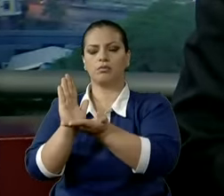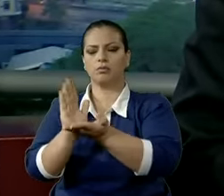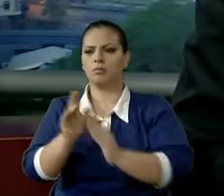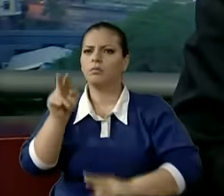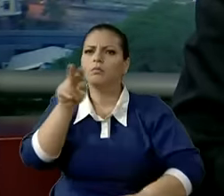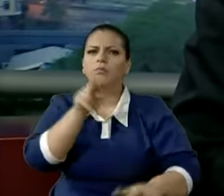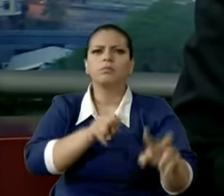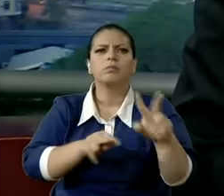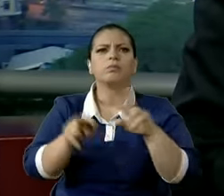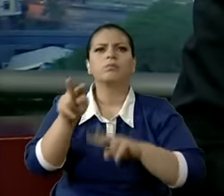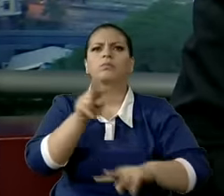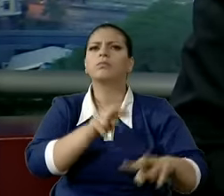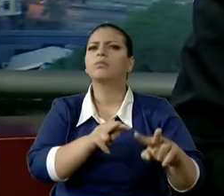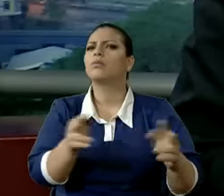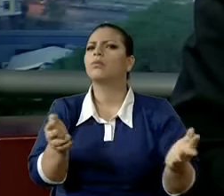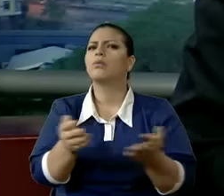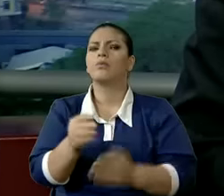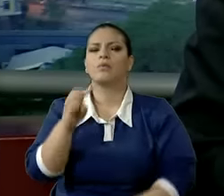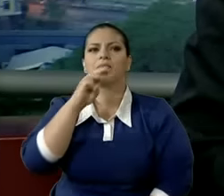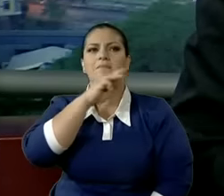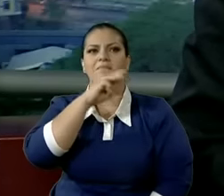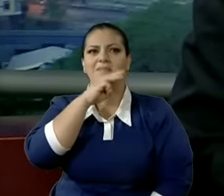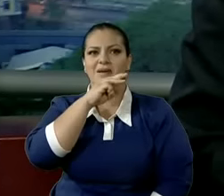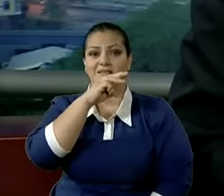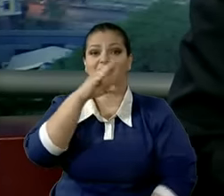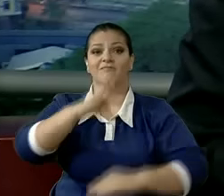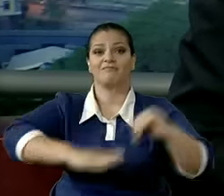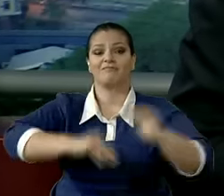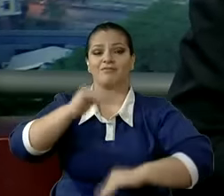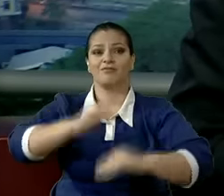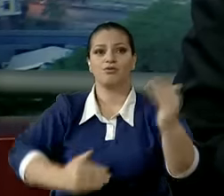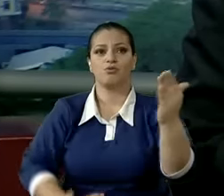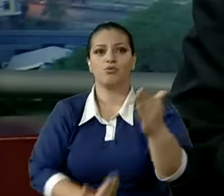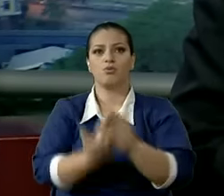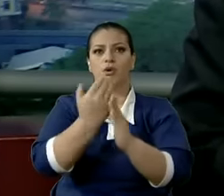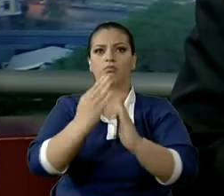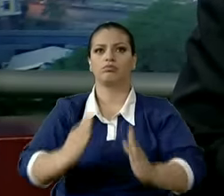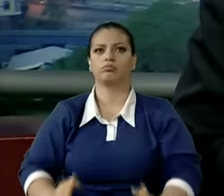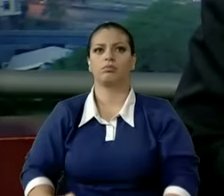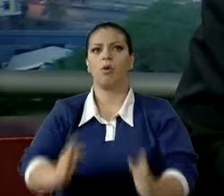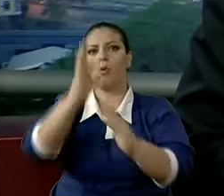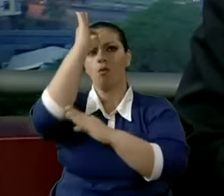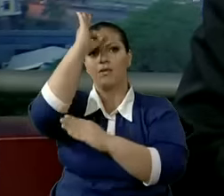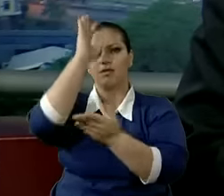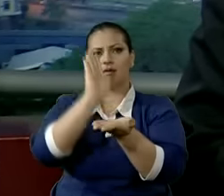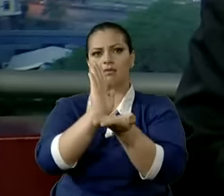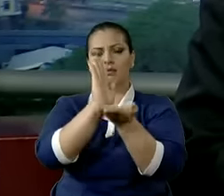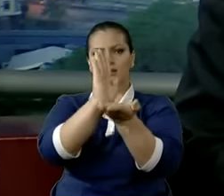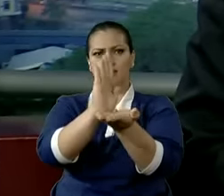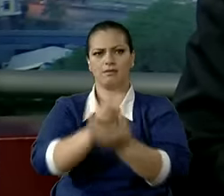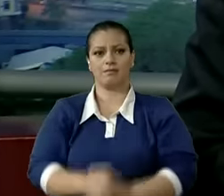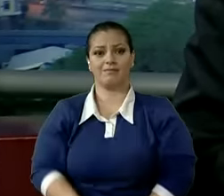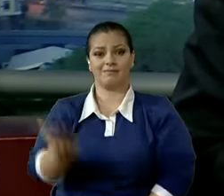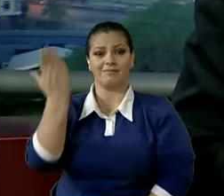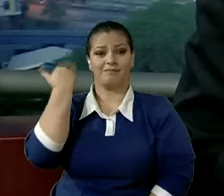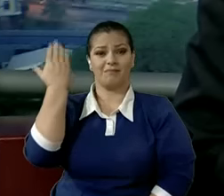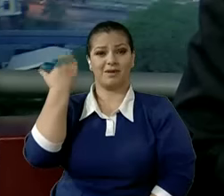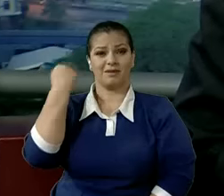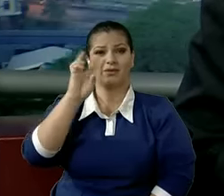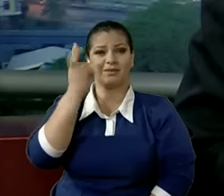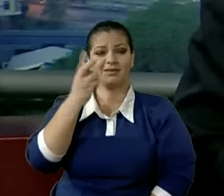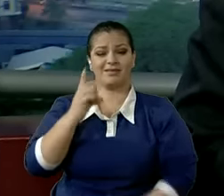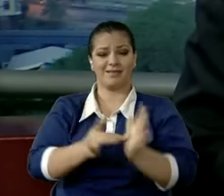obra del nuevo hospital en Manta, en la provincia de Manabí. 5 infraestructuras del IES que resultaron afectadas por el terremoto del